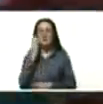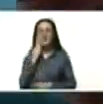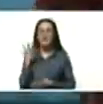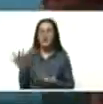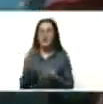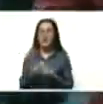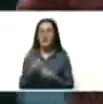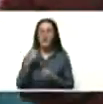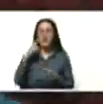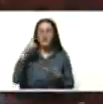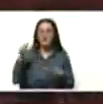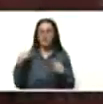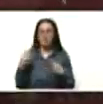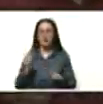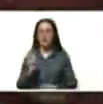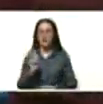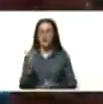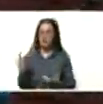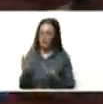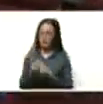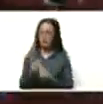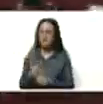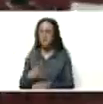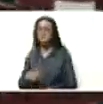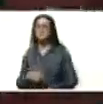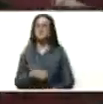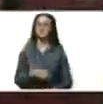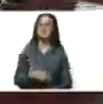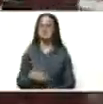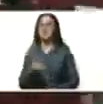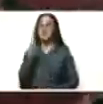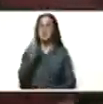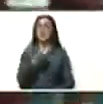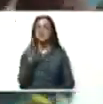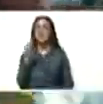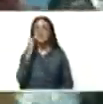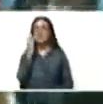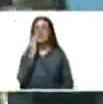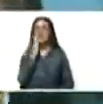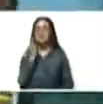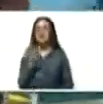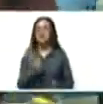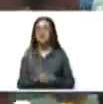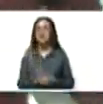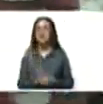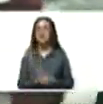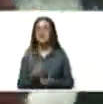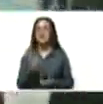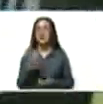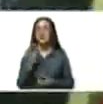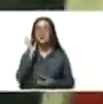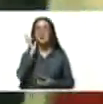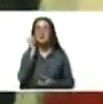no nos abandone. Bendición, madrina. Ah, aquí tenemos a esta muchacha,